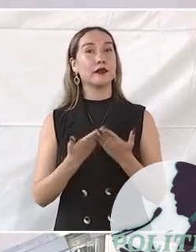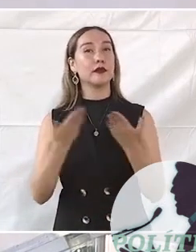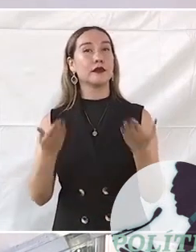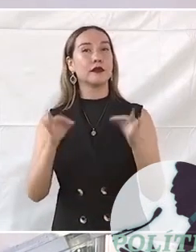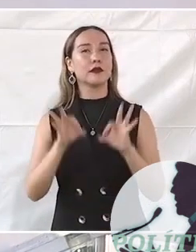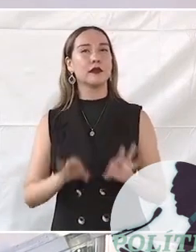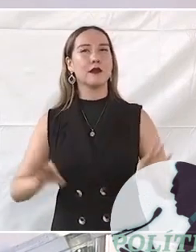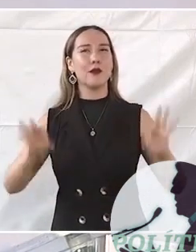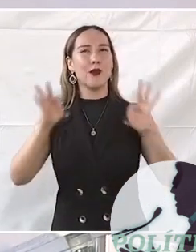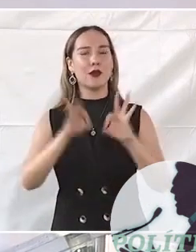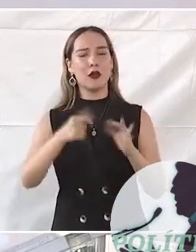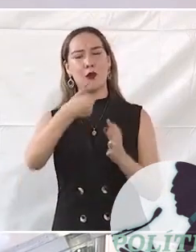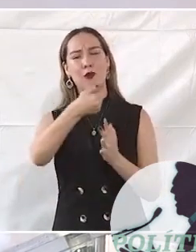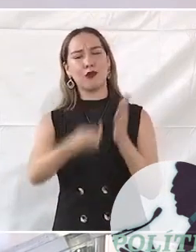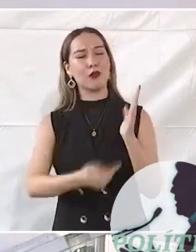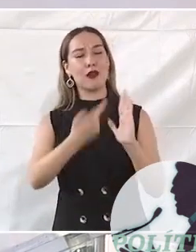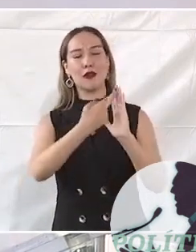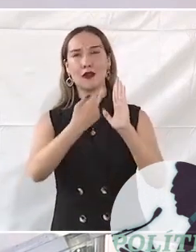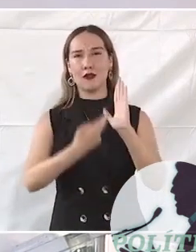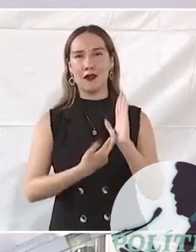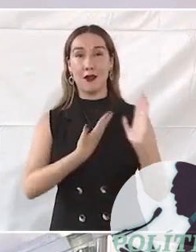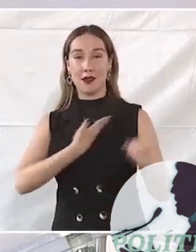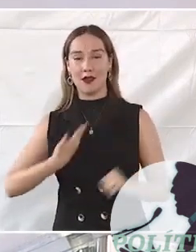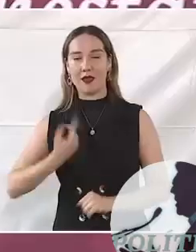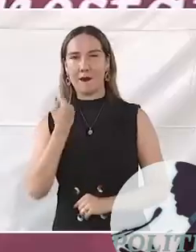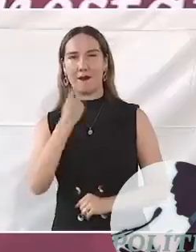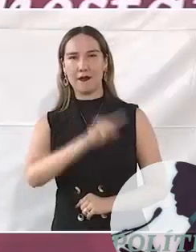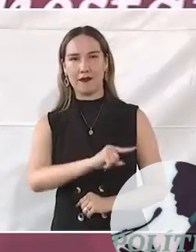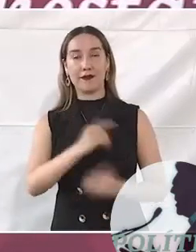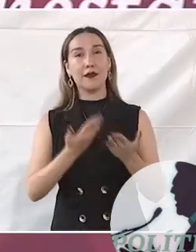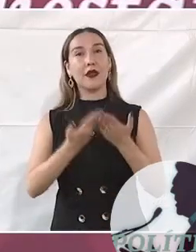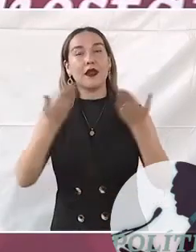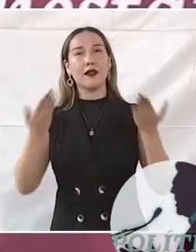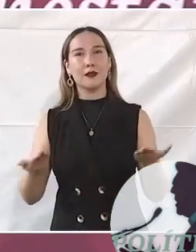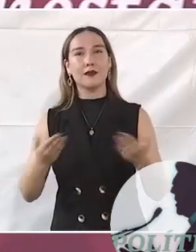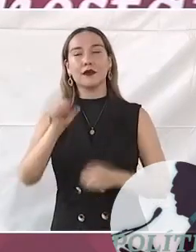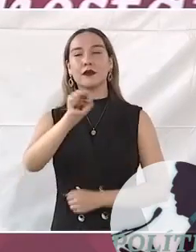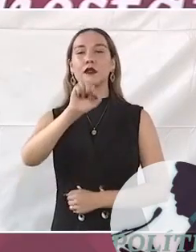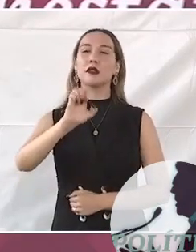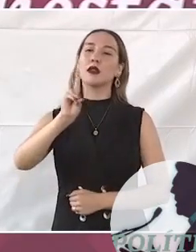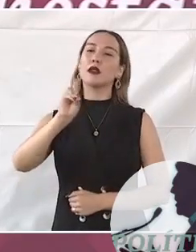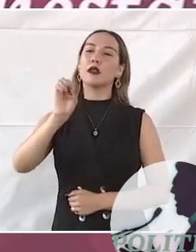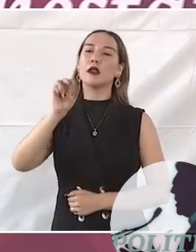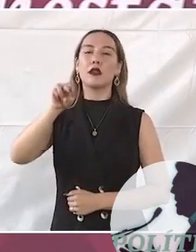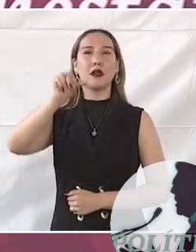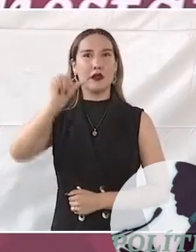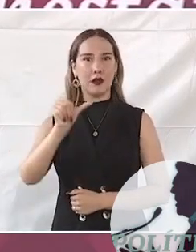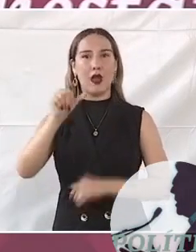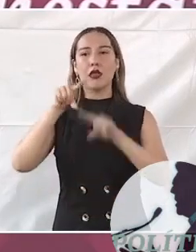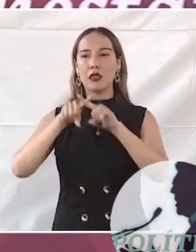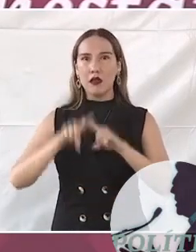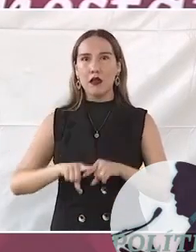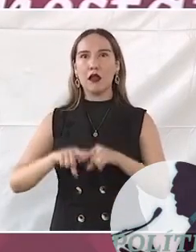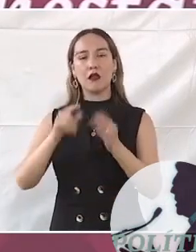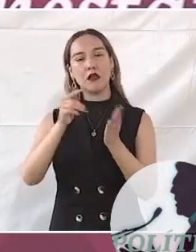a las instrucciones del señor presidente, la Secretaría de la Defensa Nacional participa en diversos programas sociales